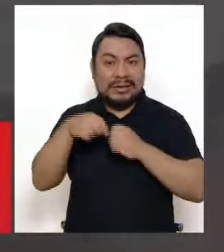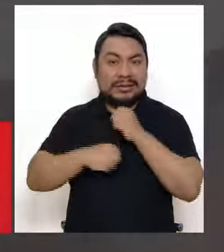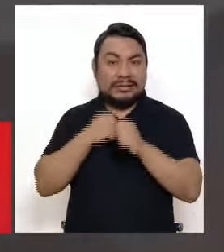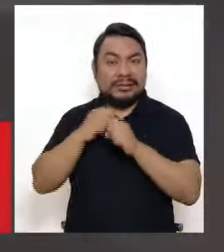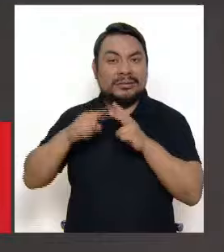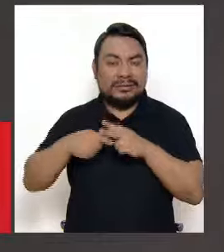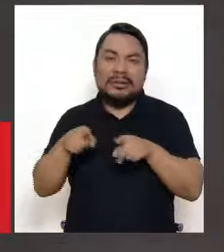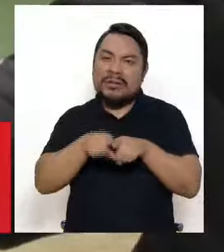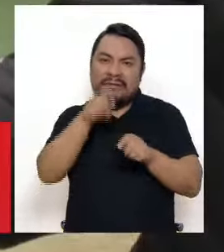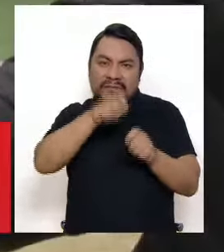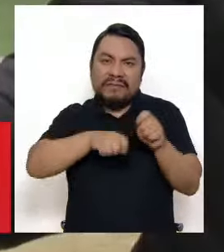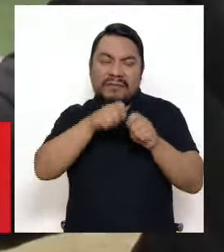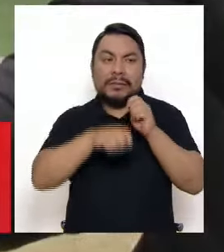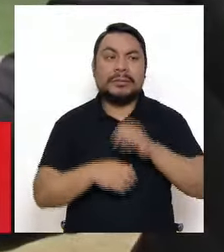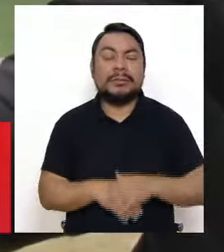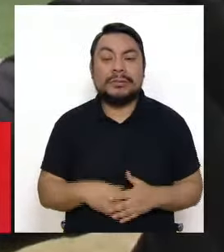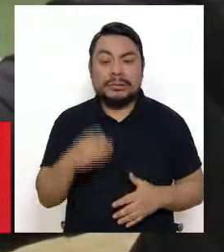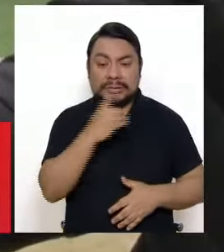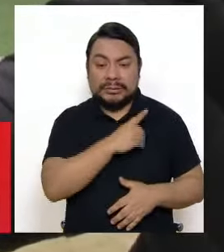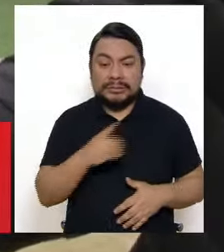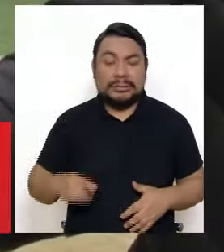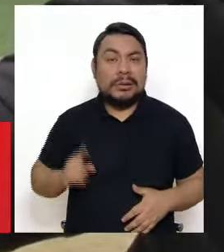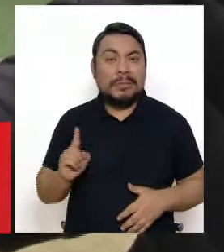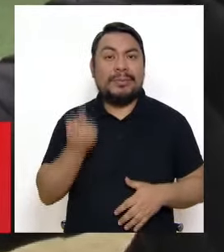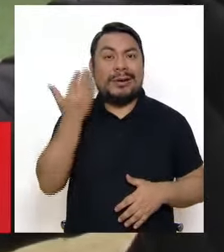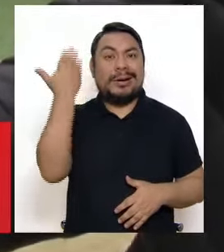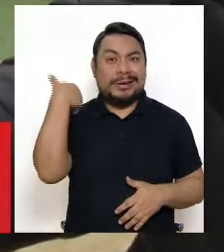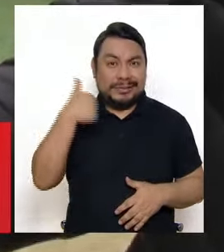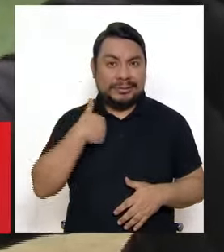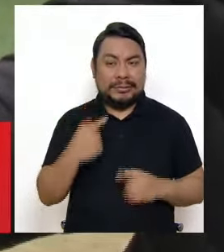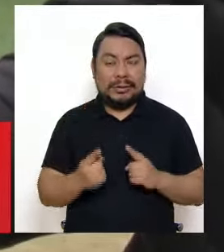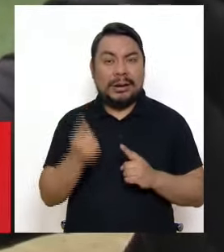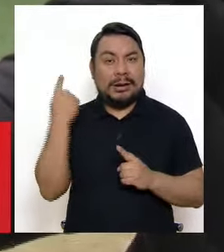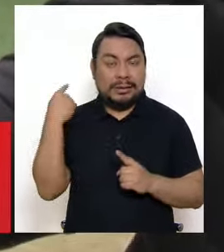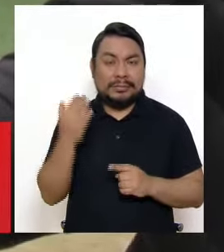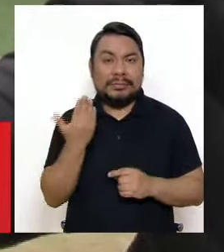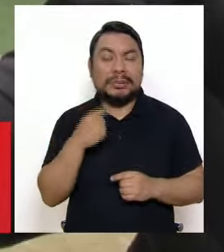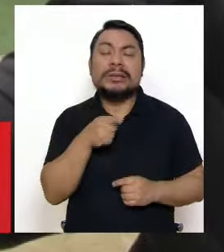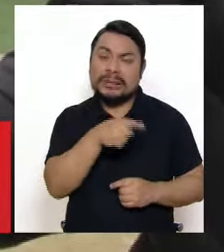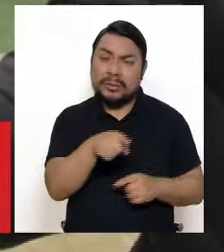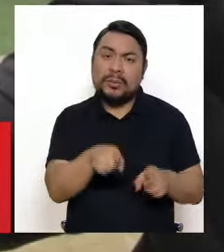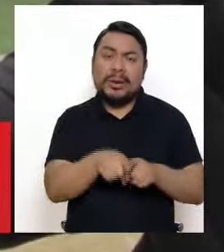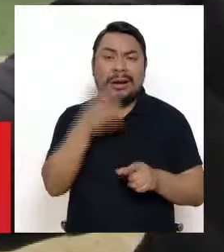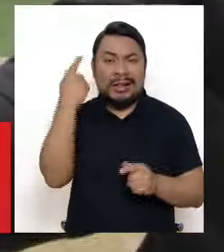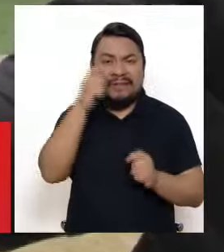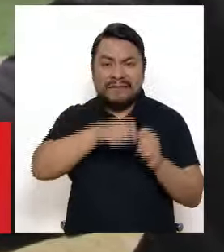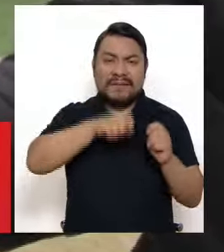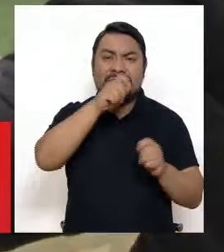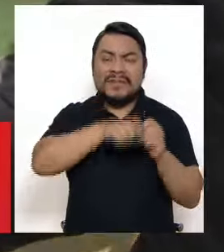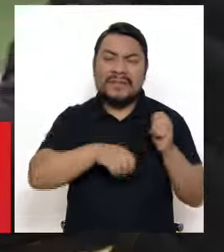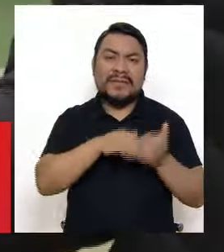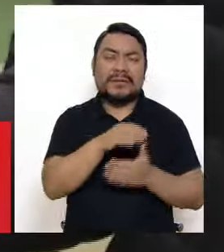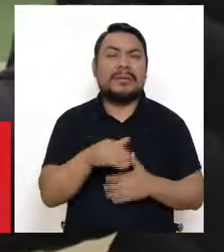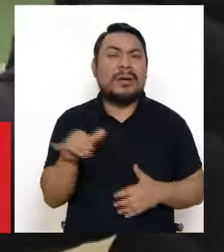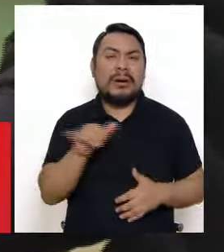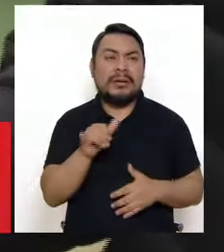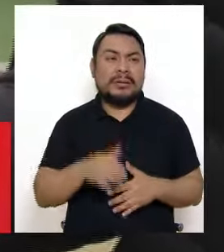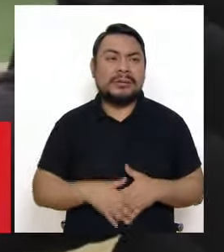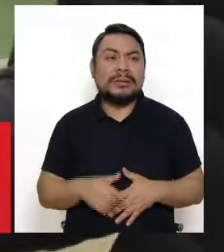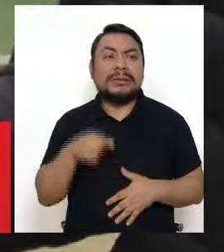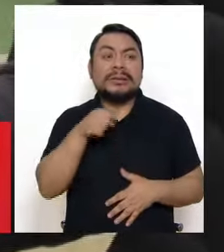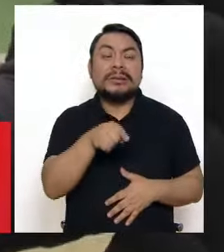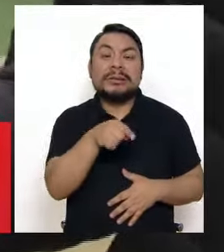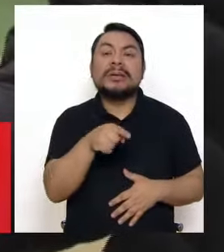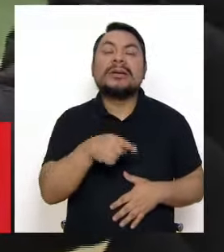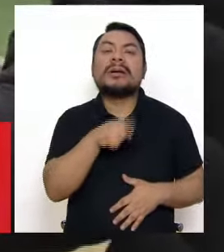año y el director encargado el profesor Pedro Vera también fue amenazado no similar a él le pedía